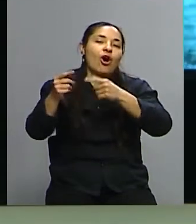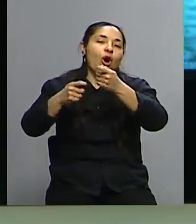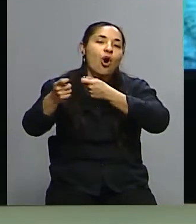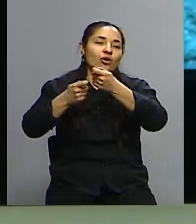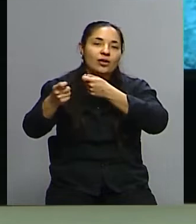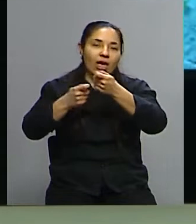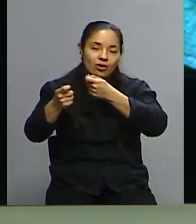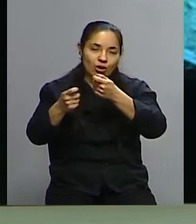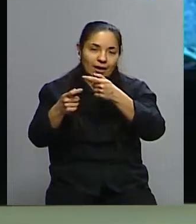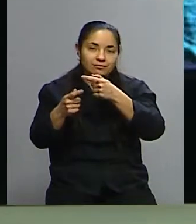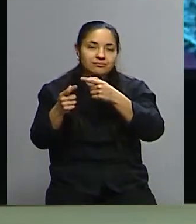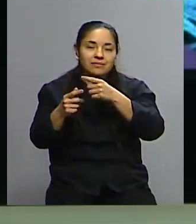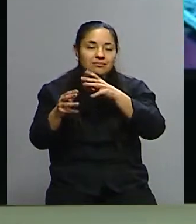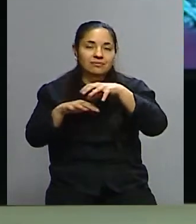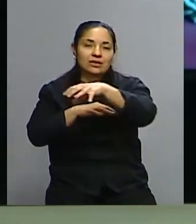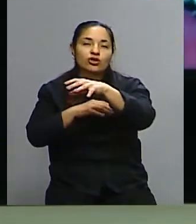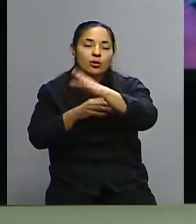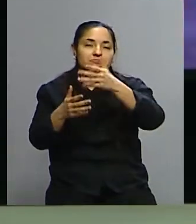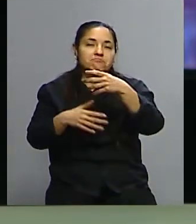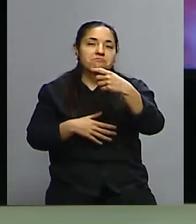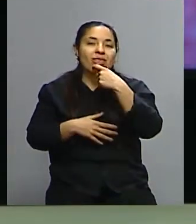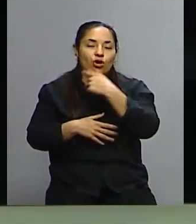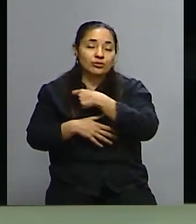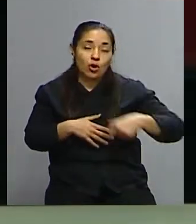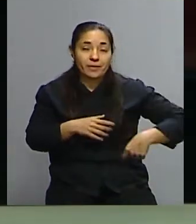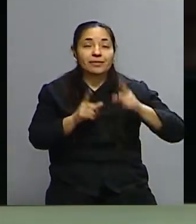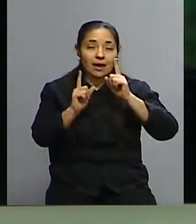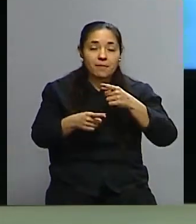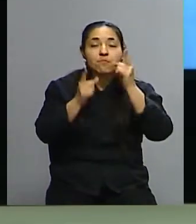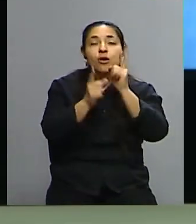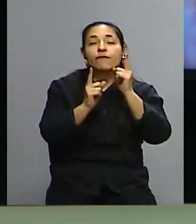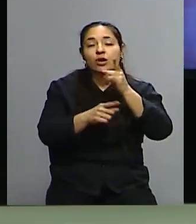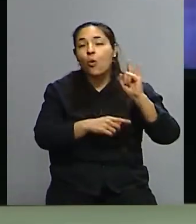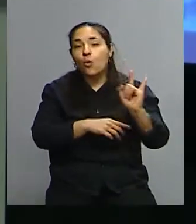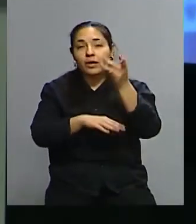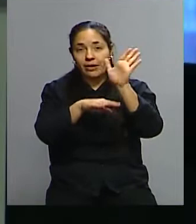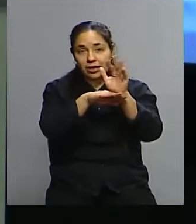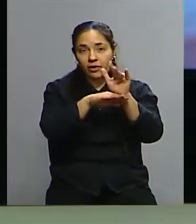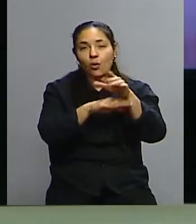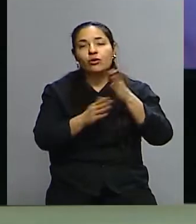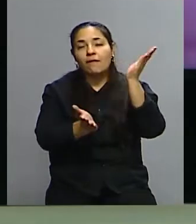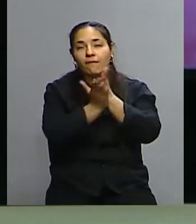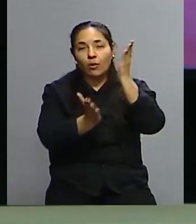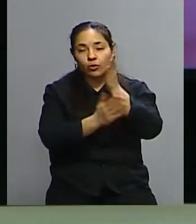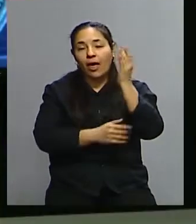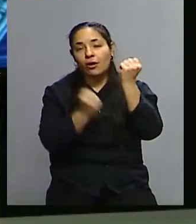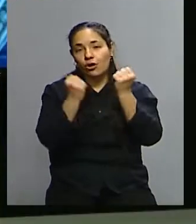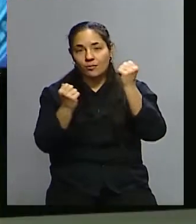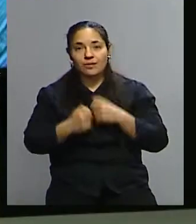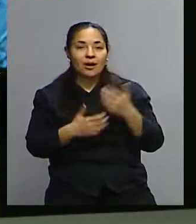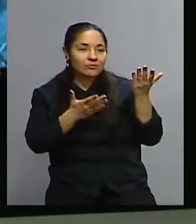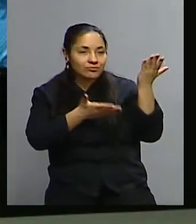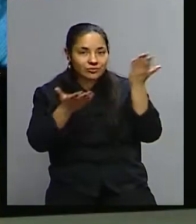de Ciencias Económicas de la Universidad Nacional de Cuyo. A los dos les damos las bienvenidas. Víctor, ¿qué tal? Graciela. Muchas gracias